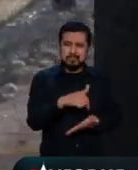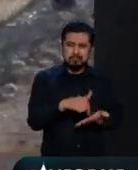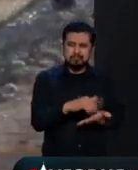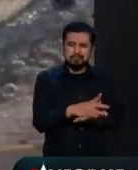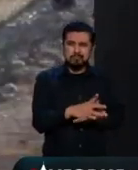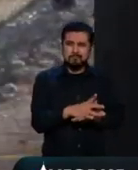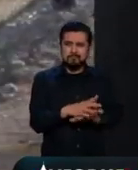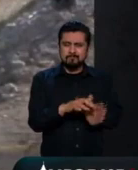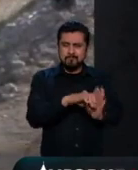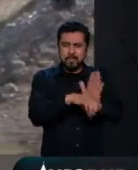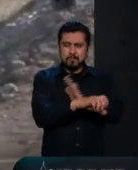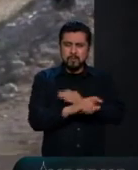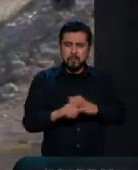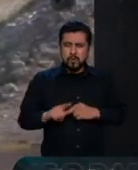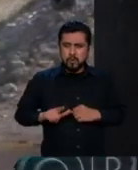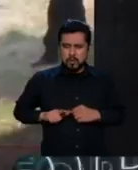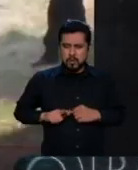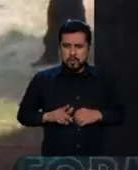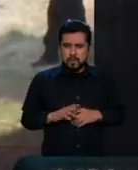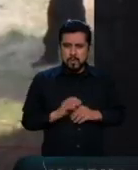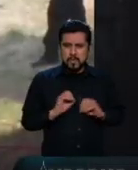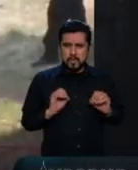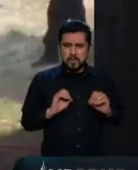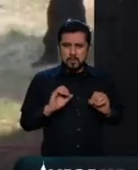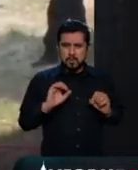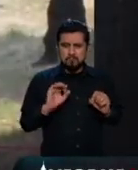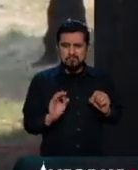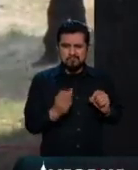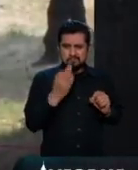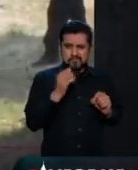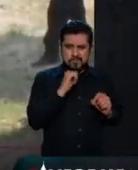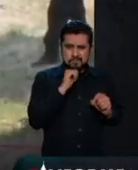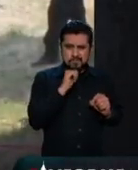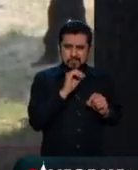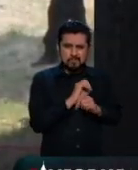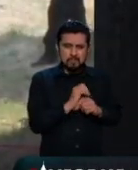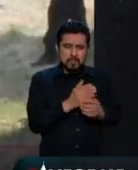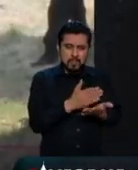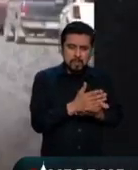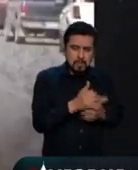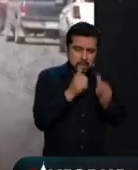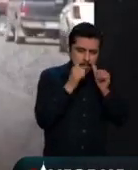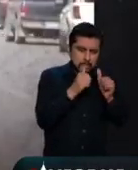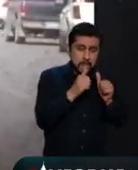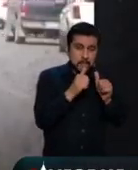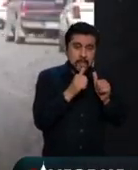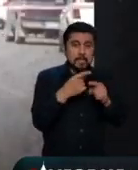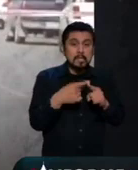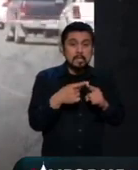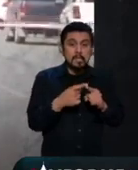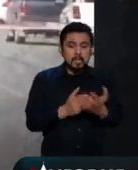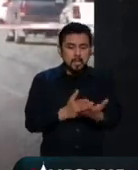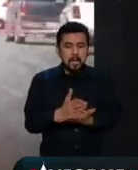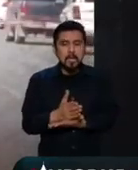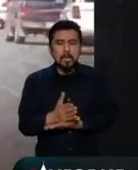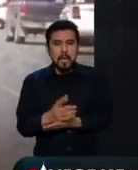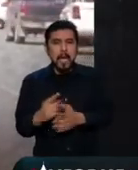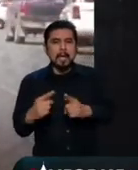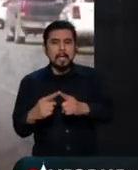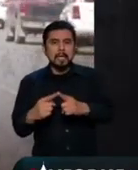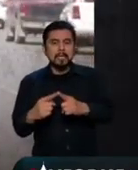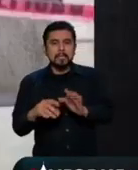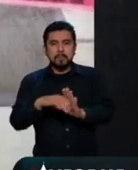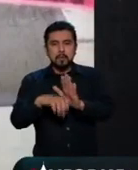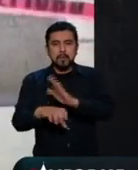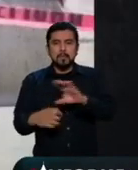Estado geográfica, físicamente no puede estar. Muchas veces la Iglesia entra, el obispo Rangel en